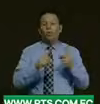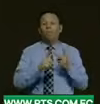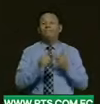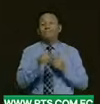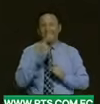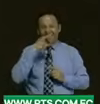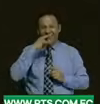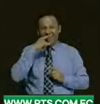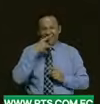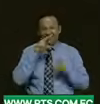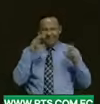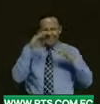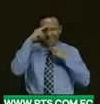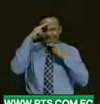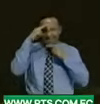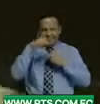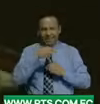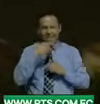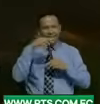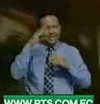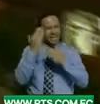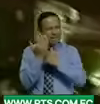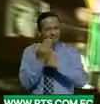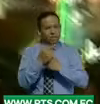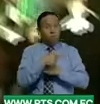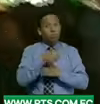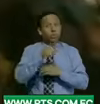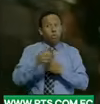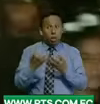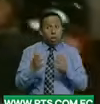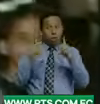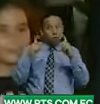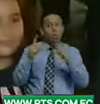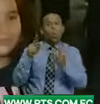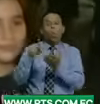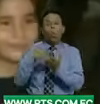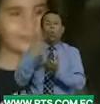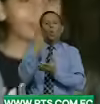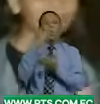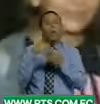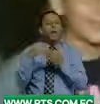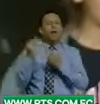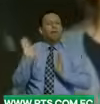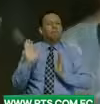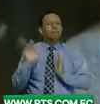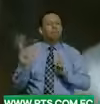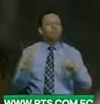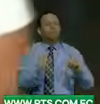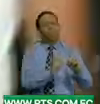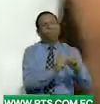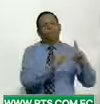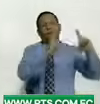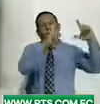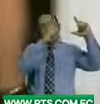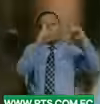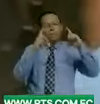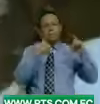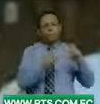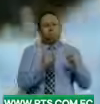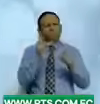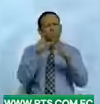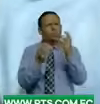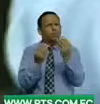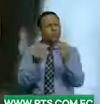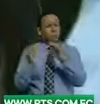Doraemon. Las personas pueden tomarse por $1 la foto con cada uno de los monigotes. Vemos la aglomeración de personas,